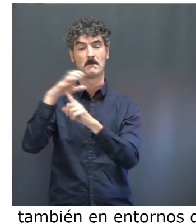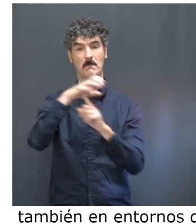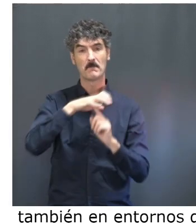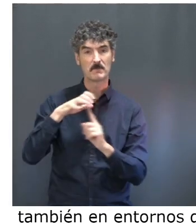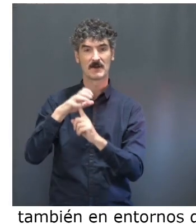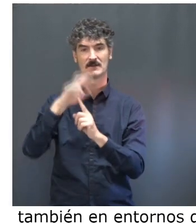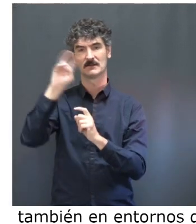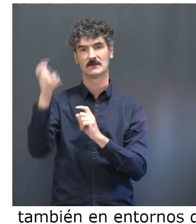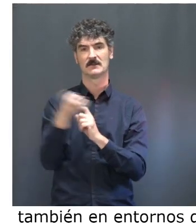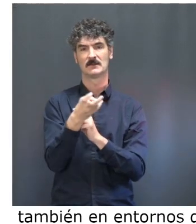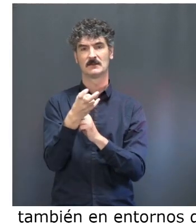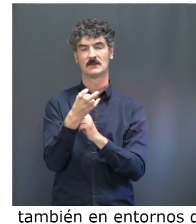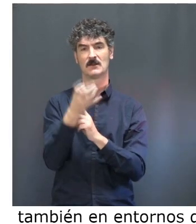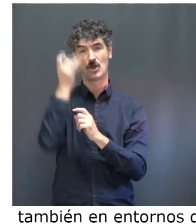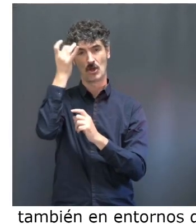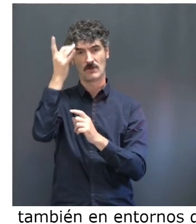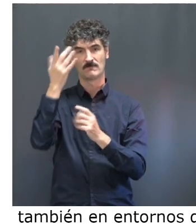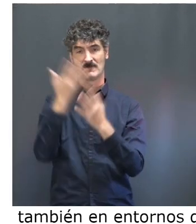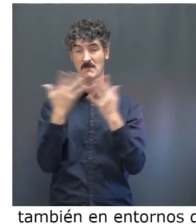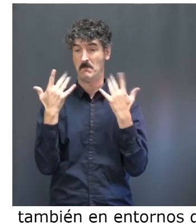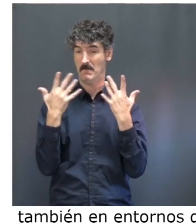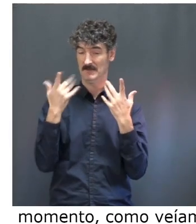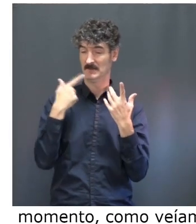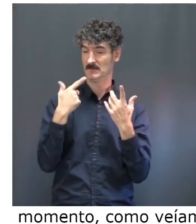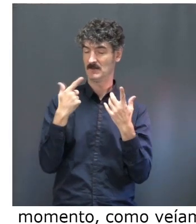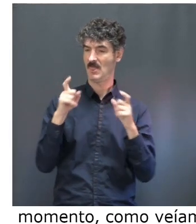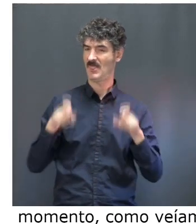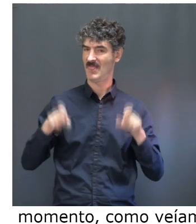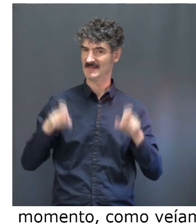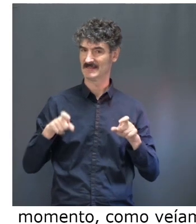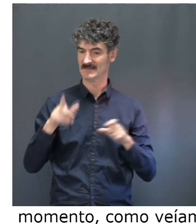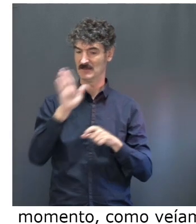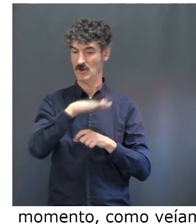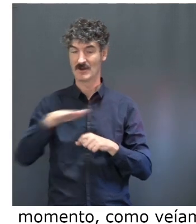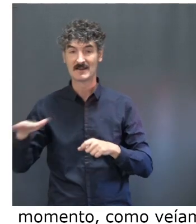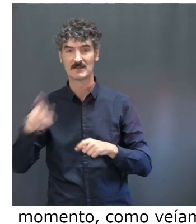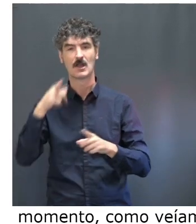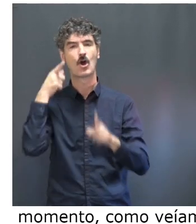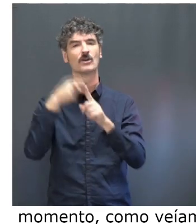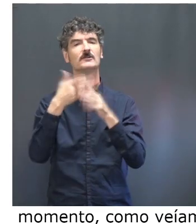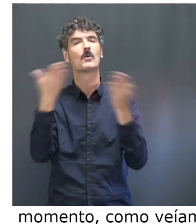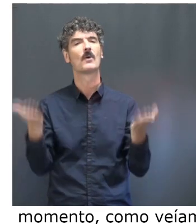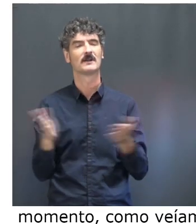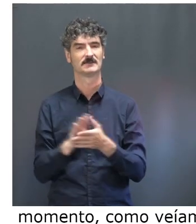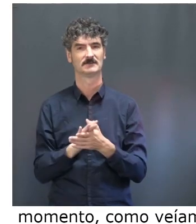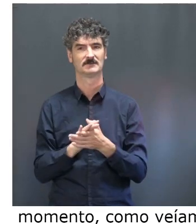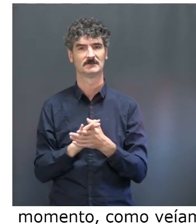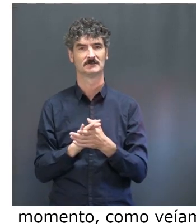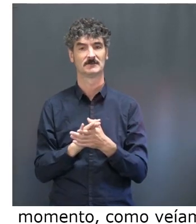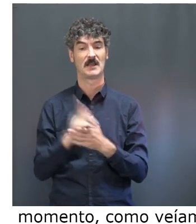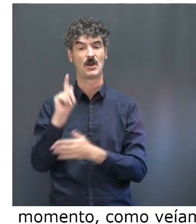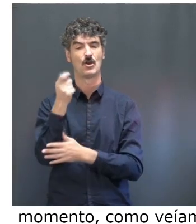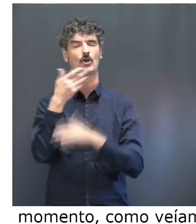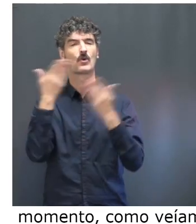con los recreos escolares, que es un entorno, un momento de ocio, de descanso, y ahí el objetivo que se tiene, o el